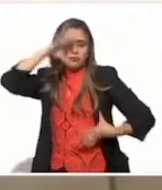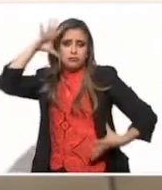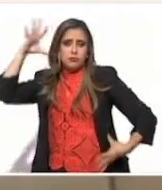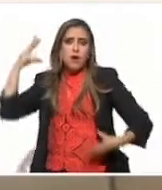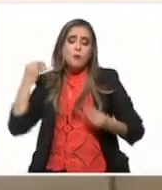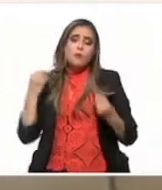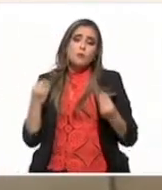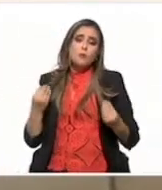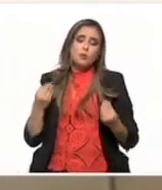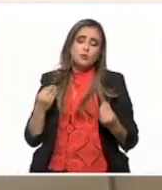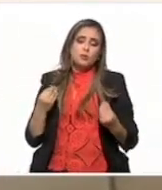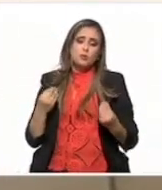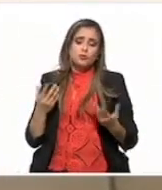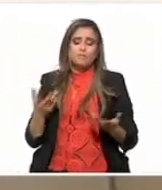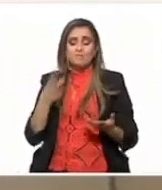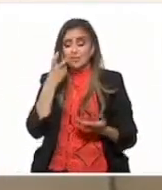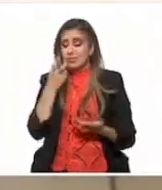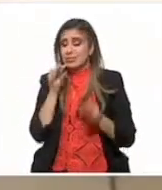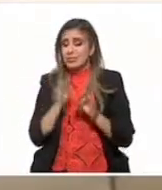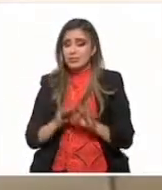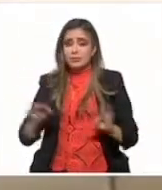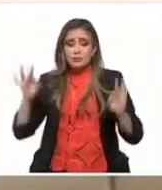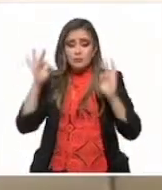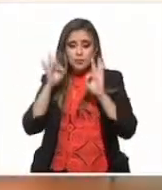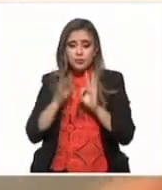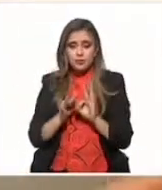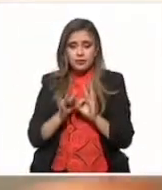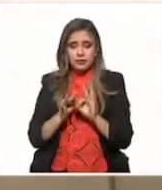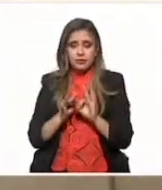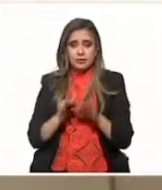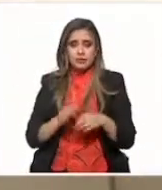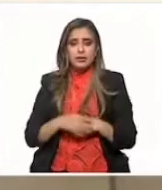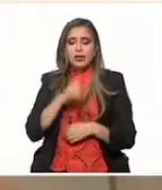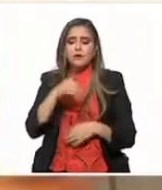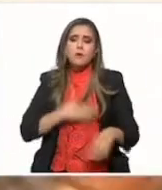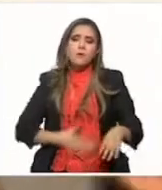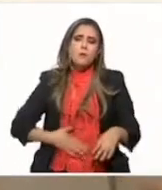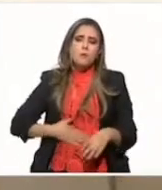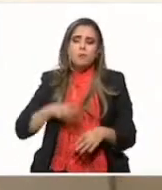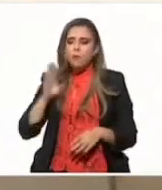se vuelve muy importante sin tener que ponerle un título budismo